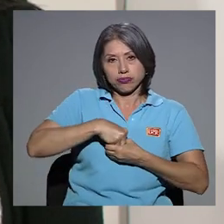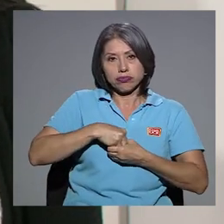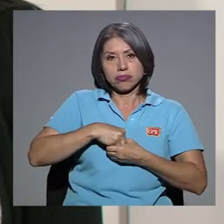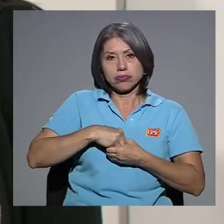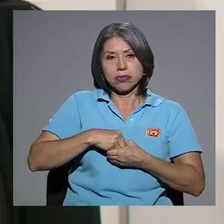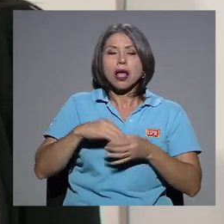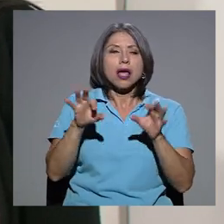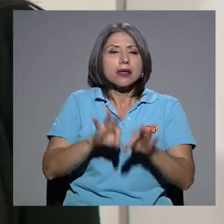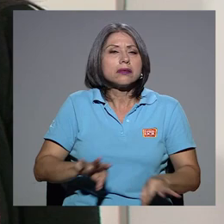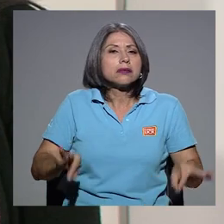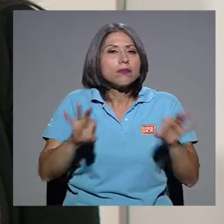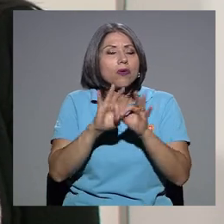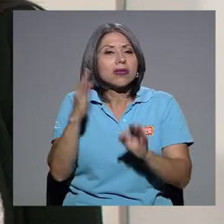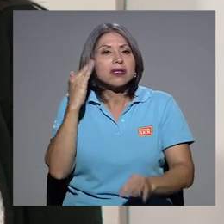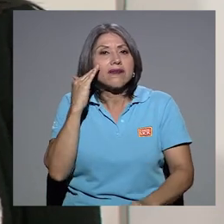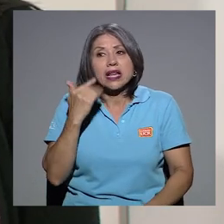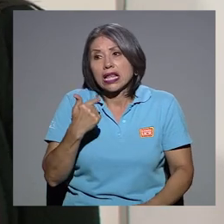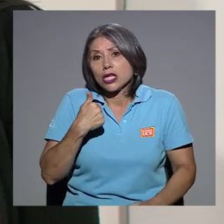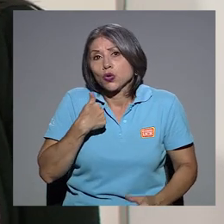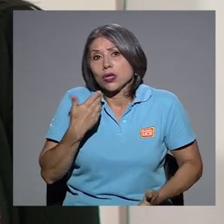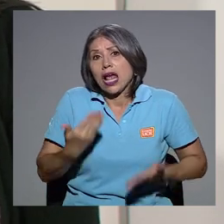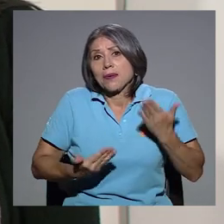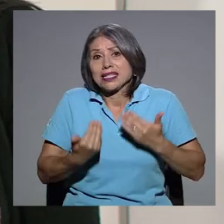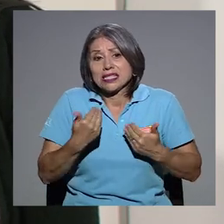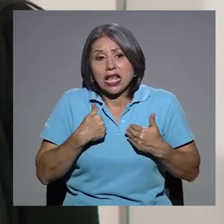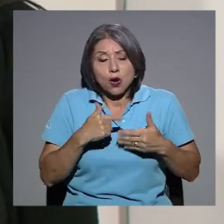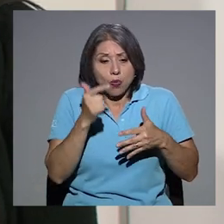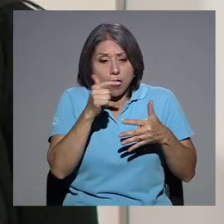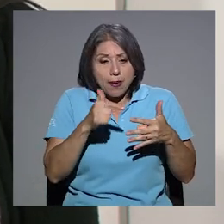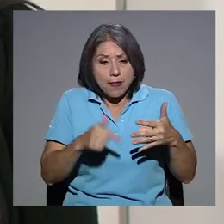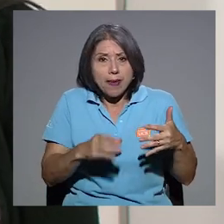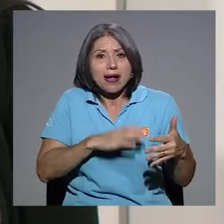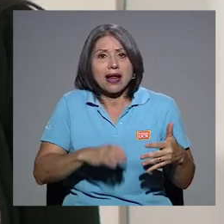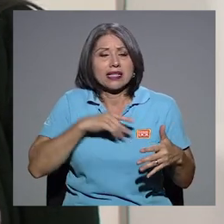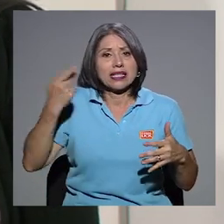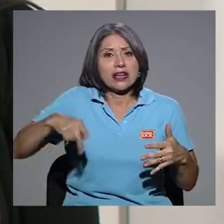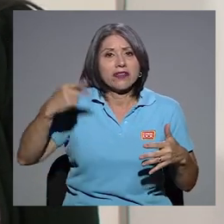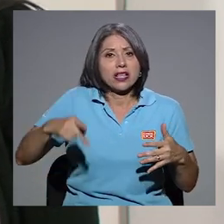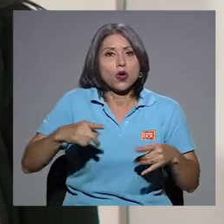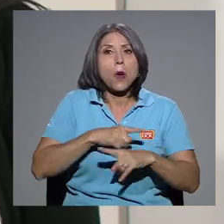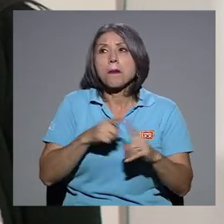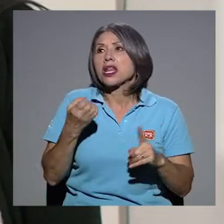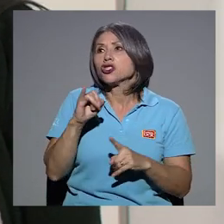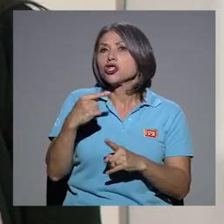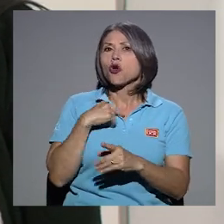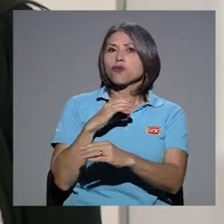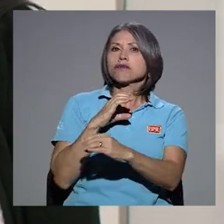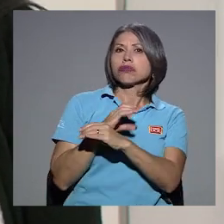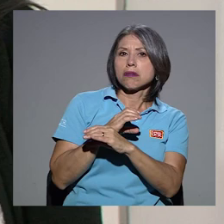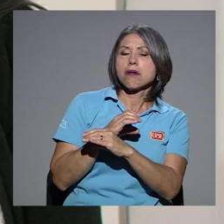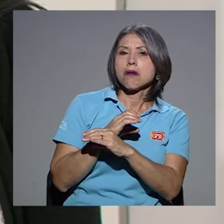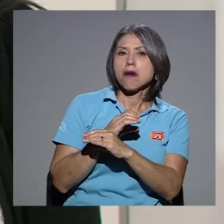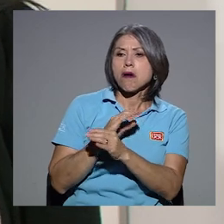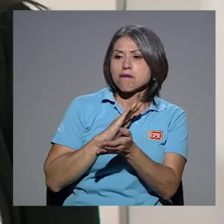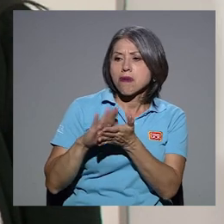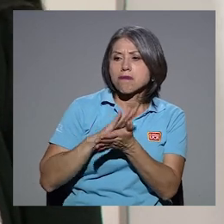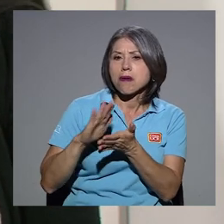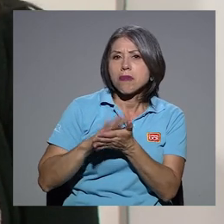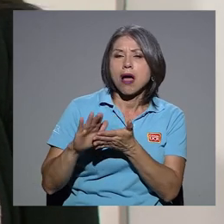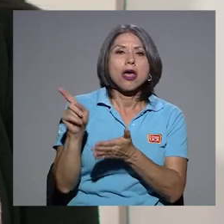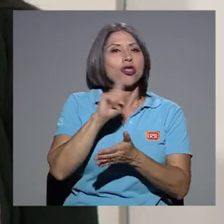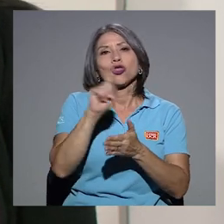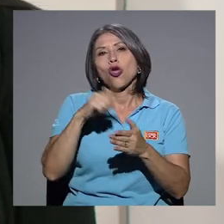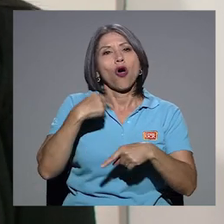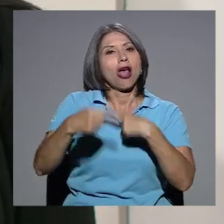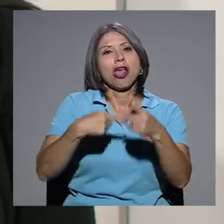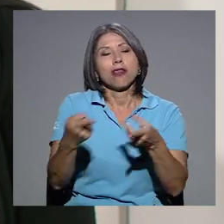que es importante tener claro es que yo puedo tener un montón de factores de riesgo, pero si yo no permito que se acumule placa bacteriana, no se